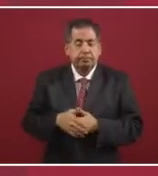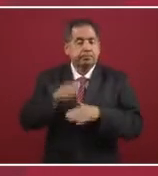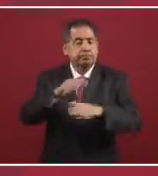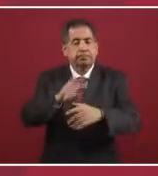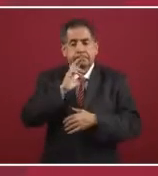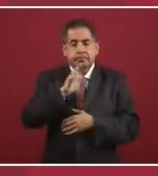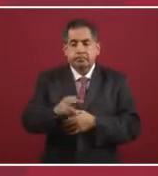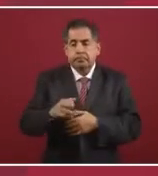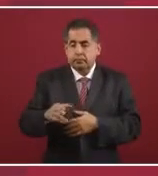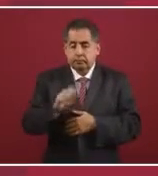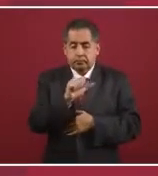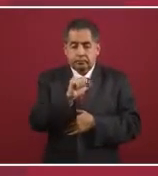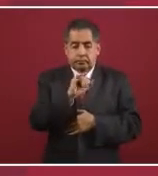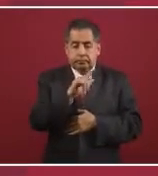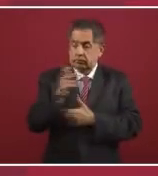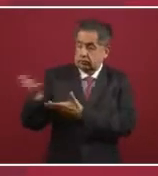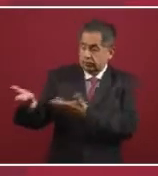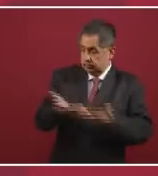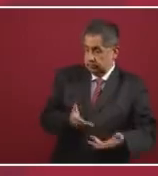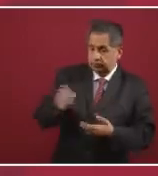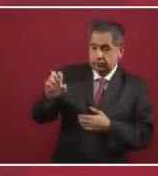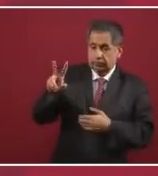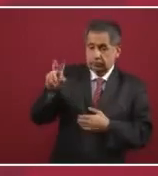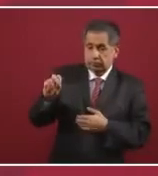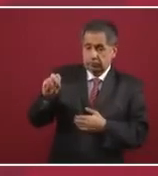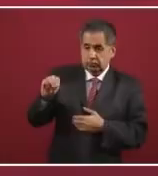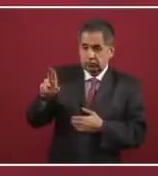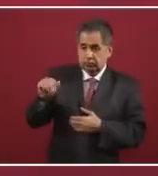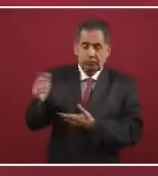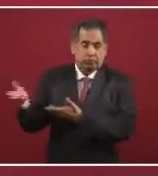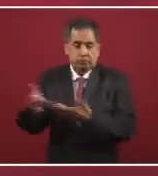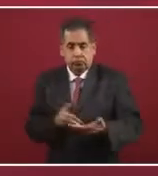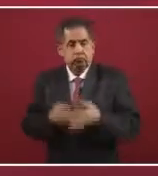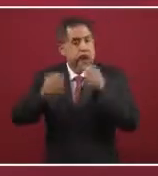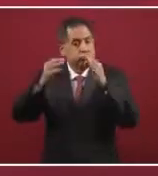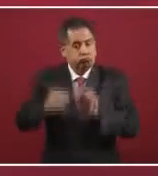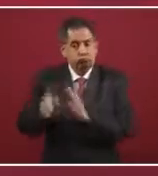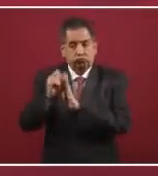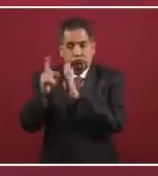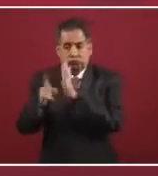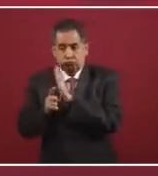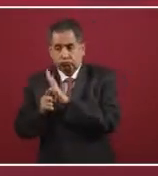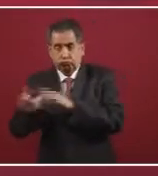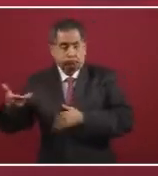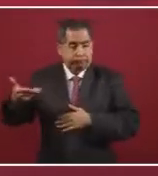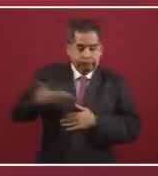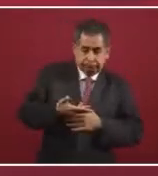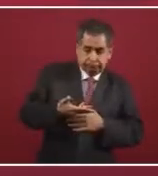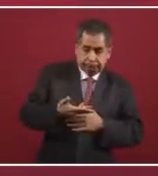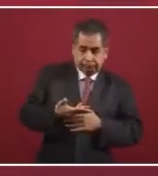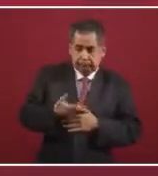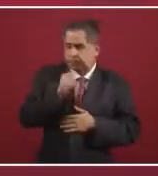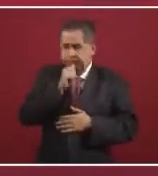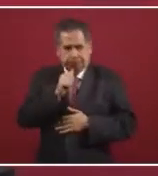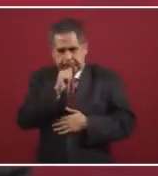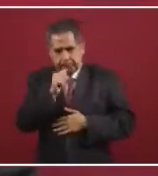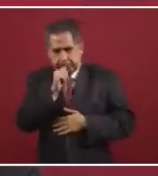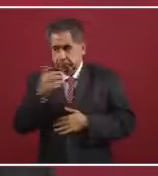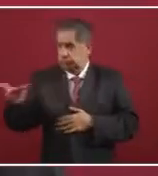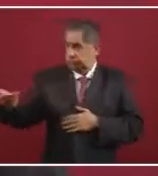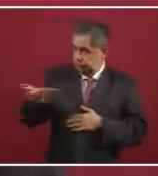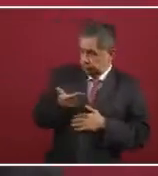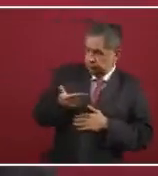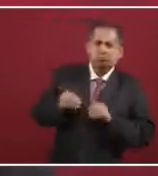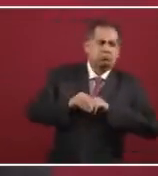del ofrecimiento de asilo de México, bueno, todavía no la tenemos, pero en cuanto la tengamos, desde luego se las